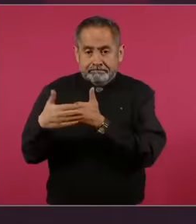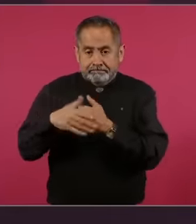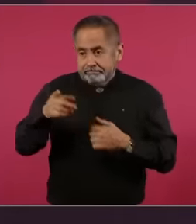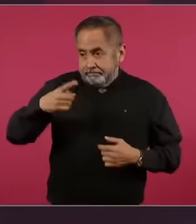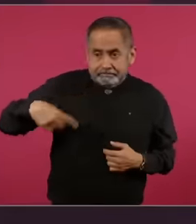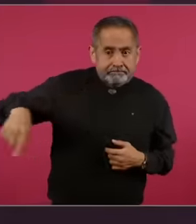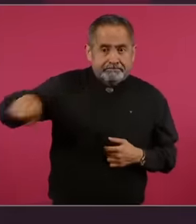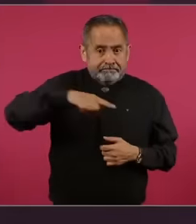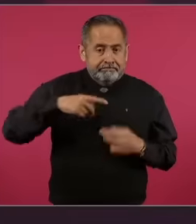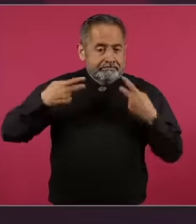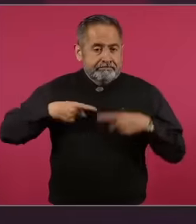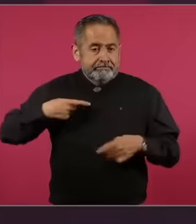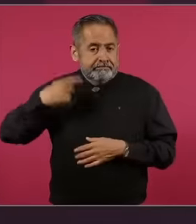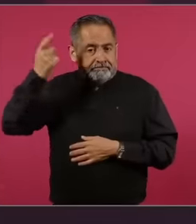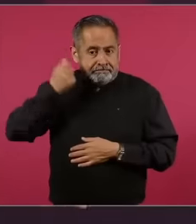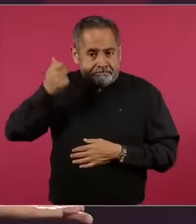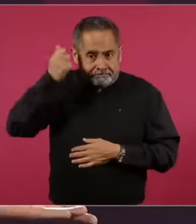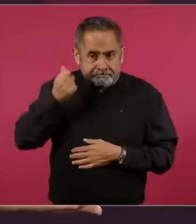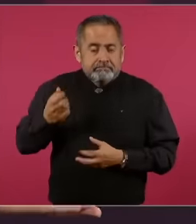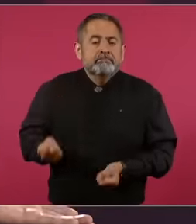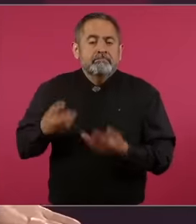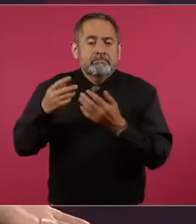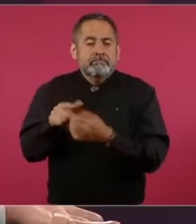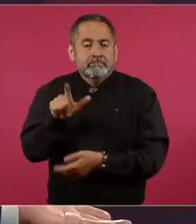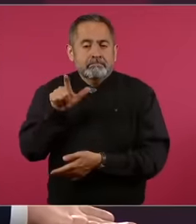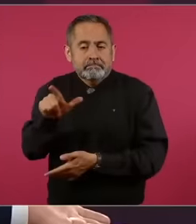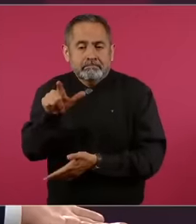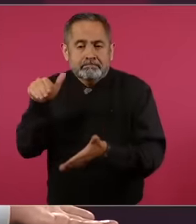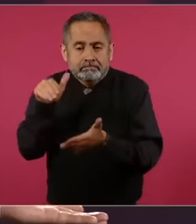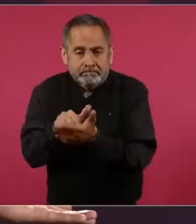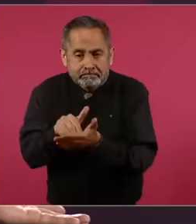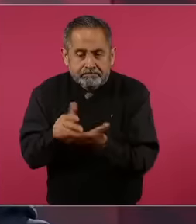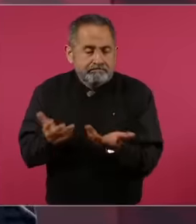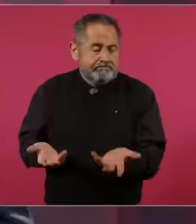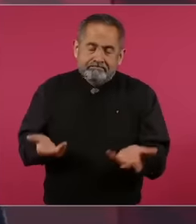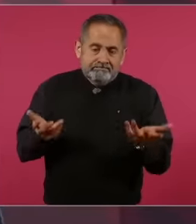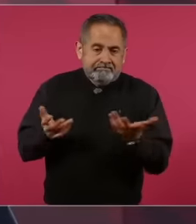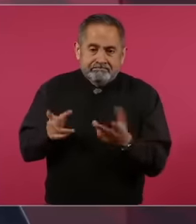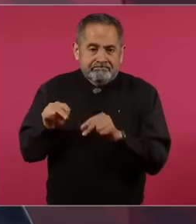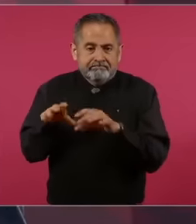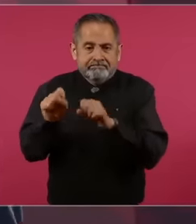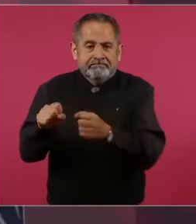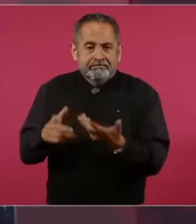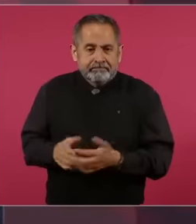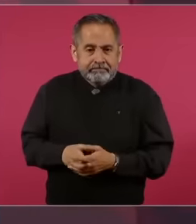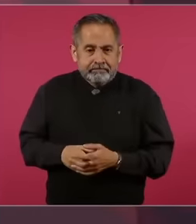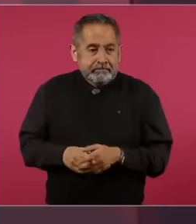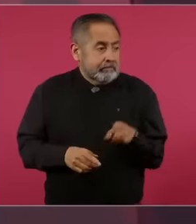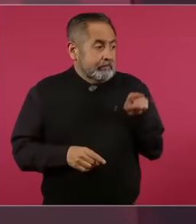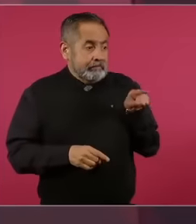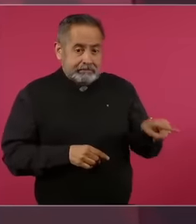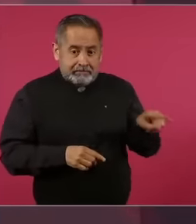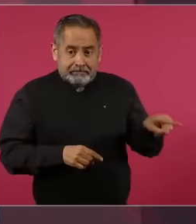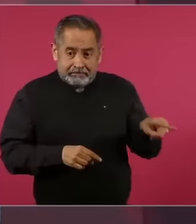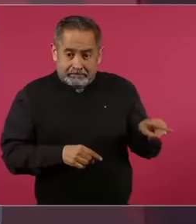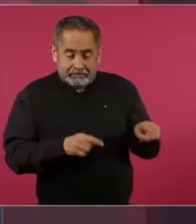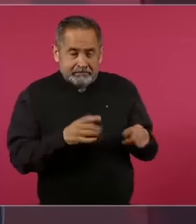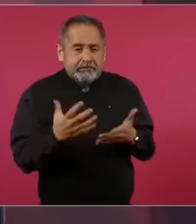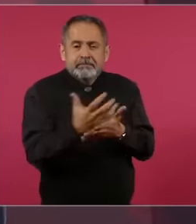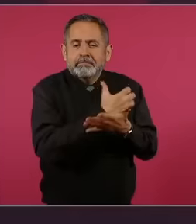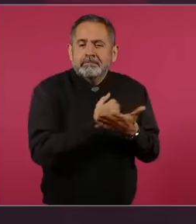17,000. Pero aún con 17,000, con toda la reforma, para